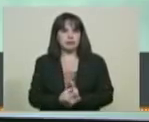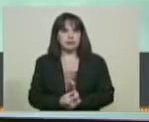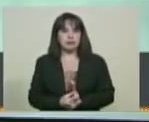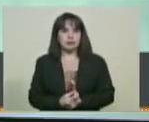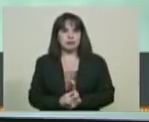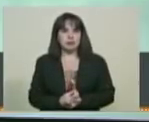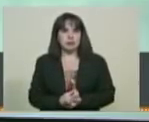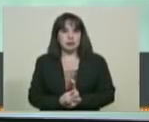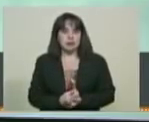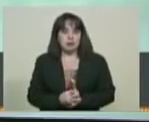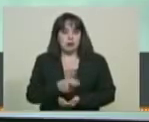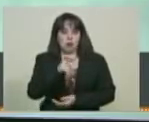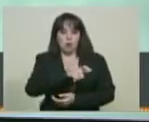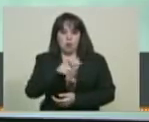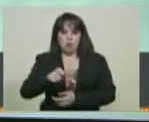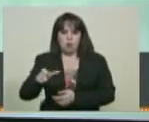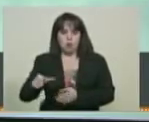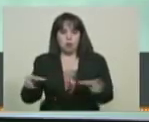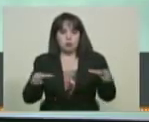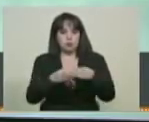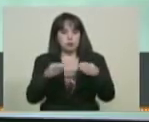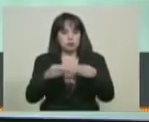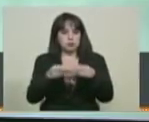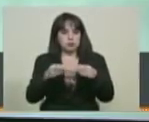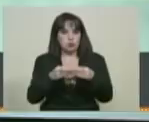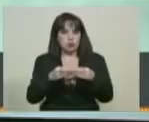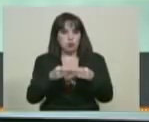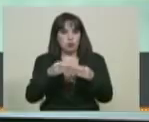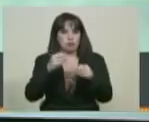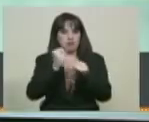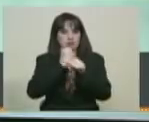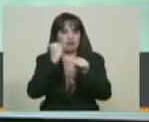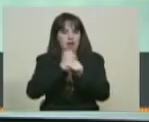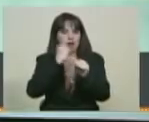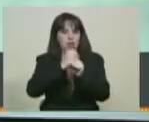una clase obrera mejor organizada.